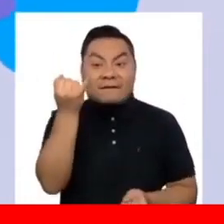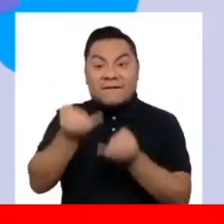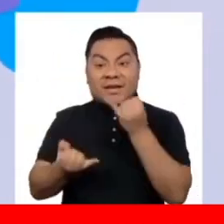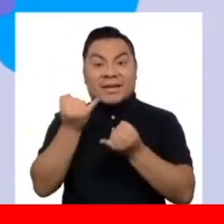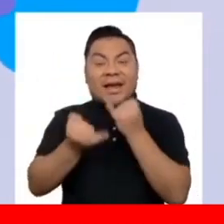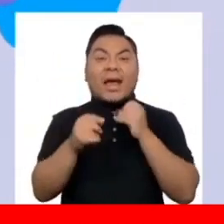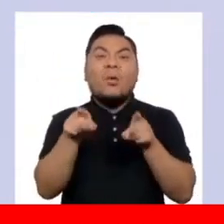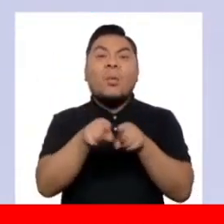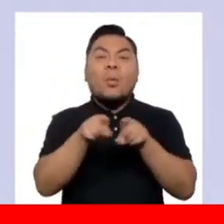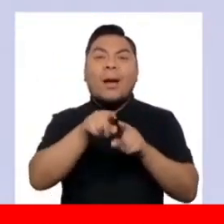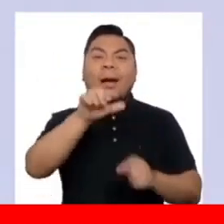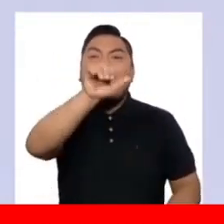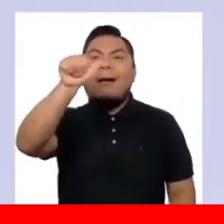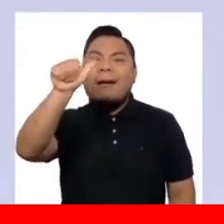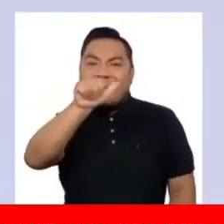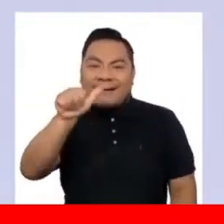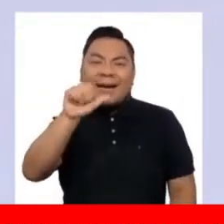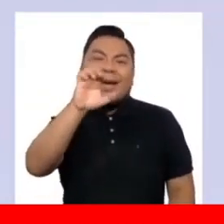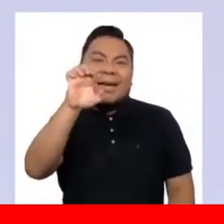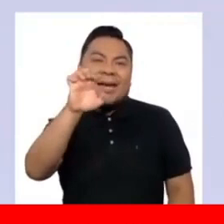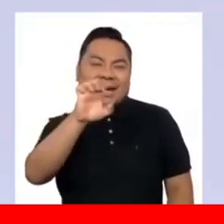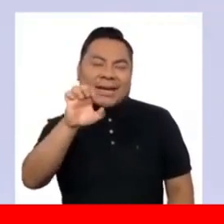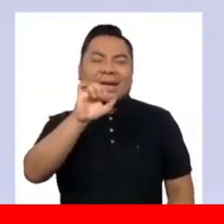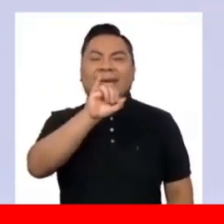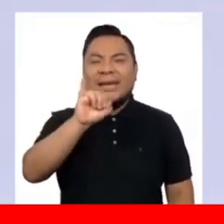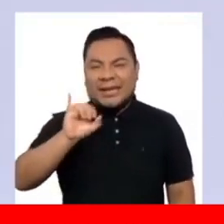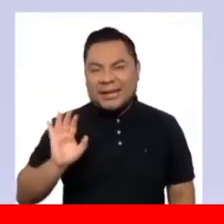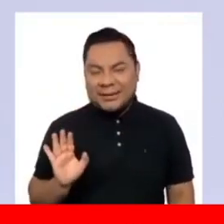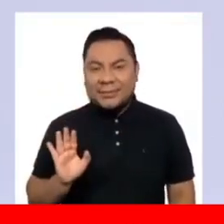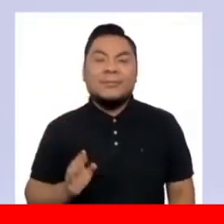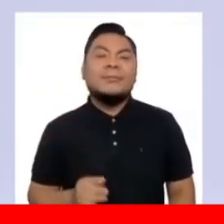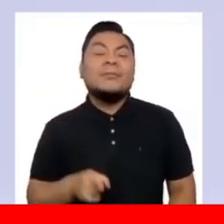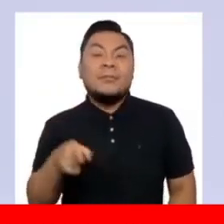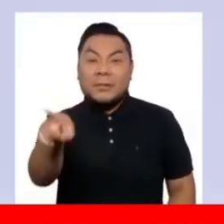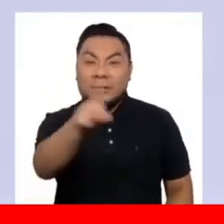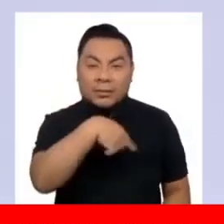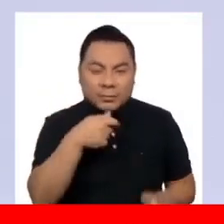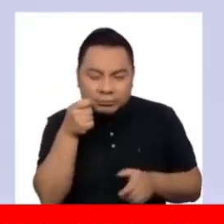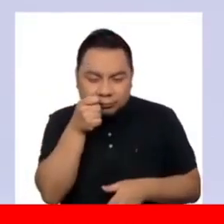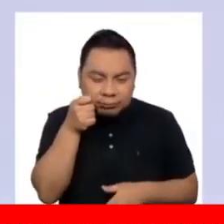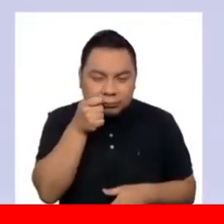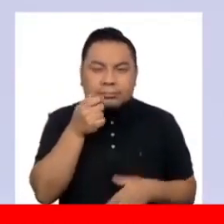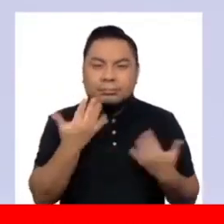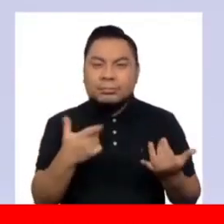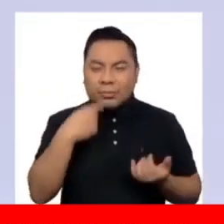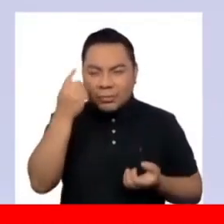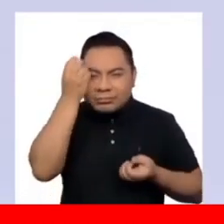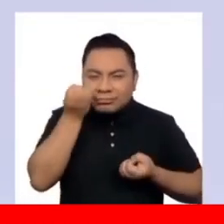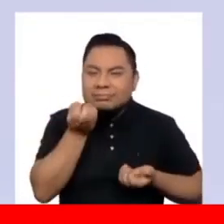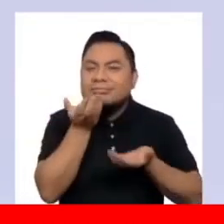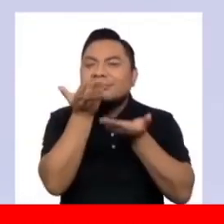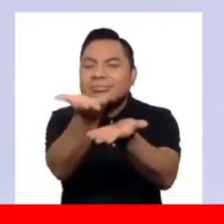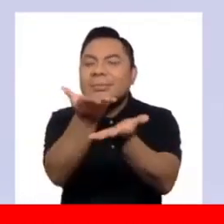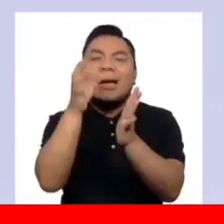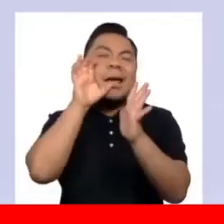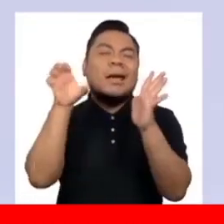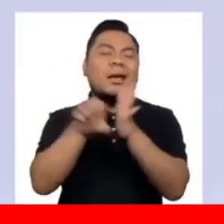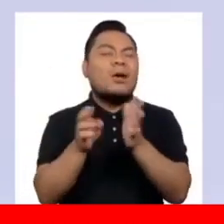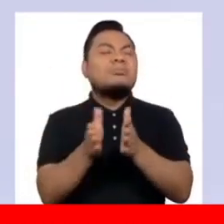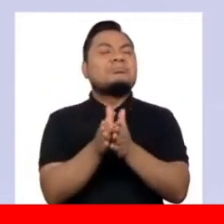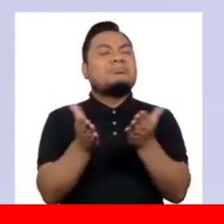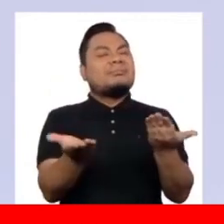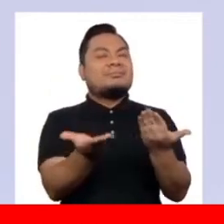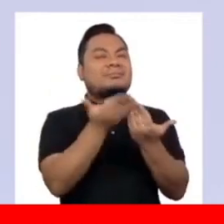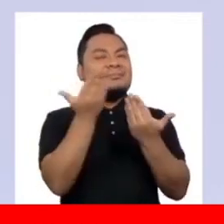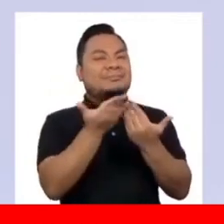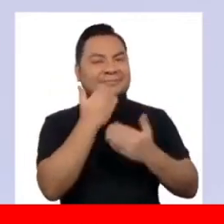iguales. No desesperen, mis pequeños detectives. Les voy a dar algunos ejemplos muy